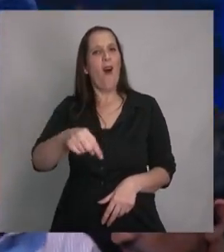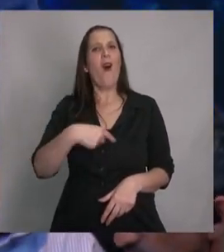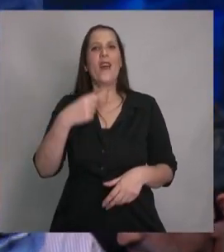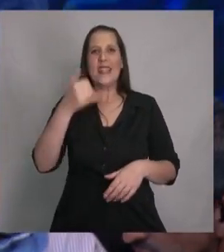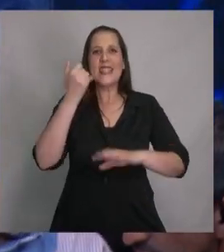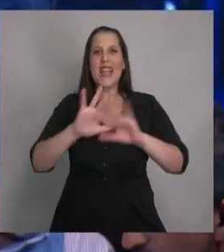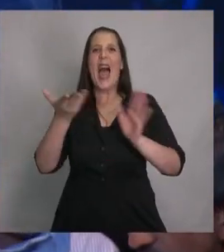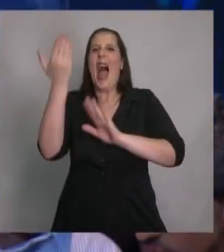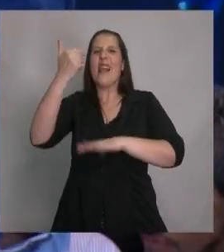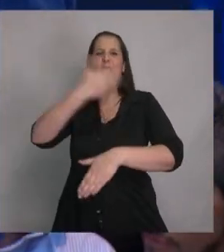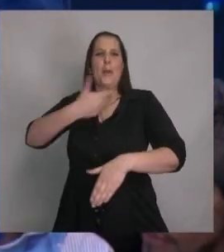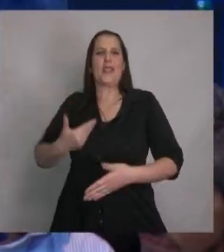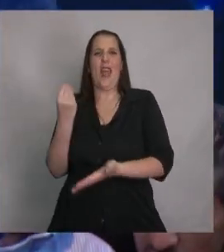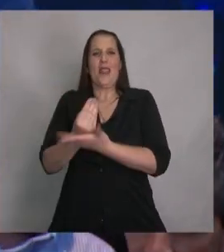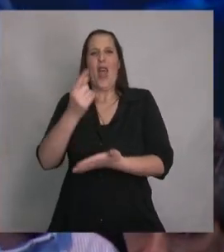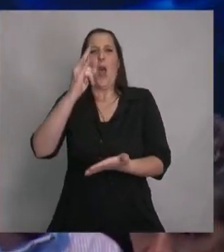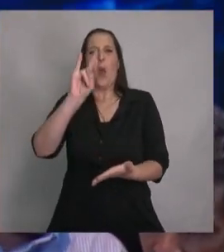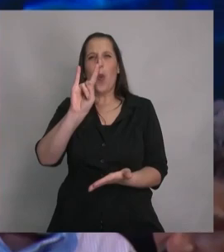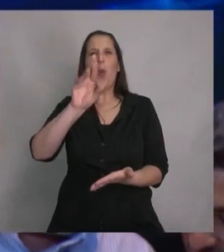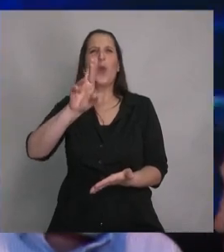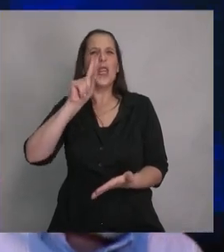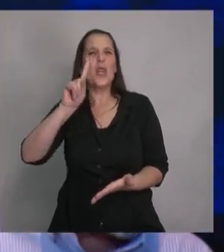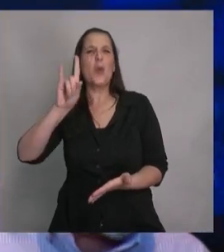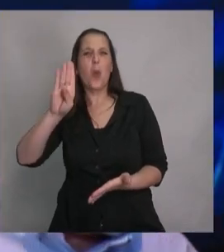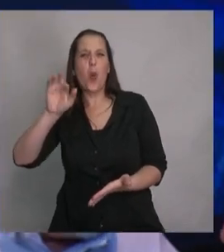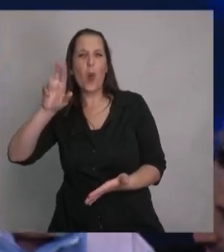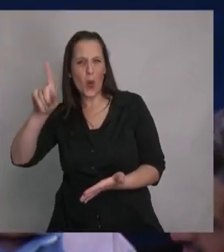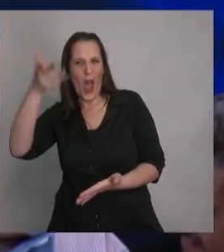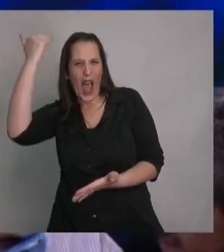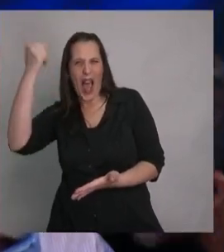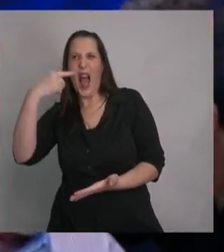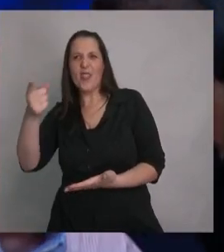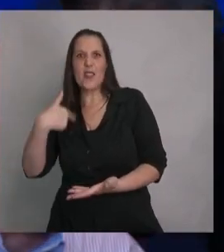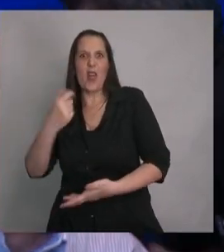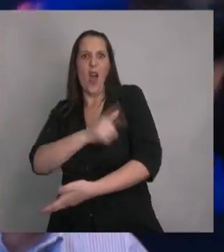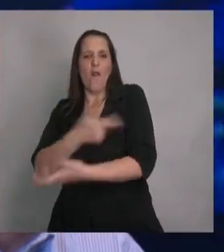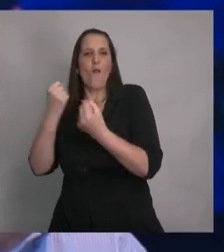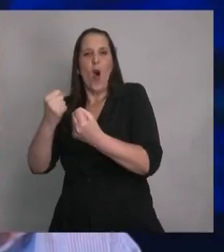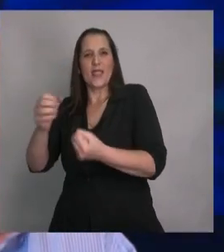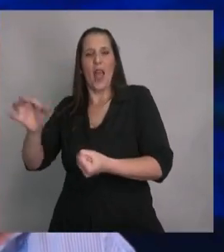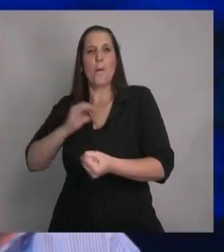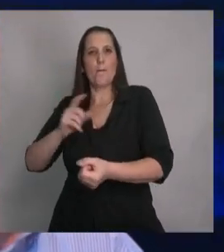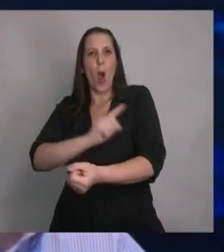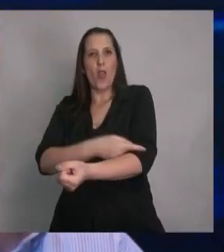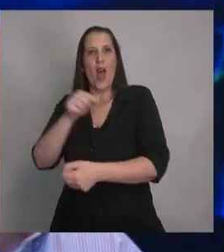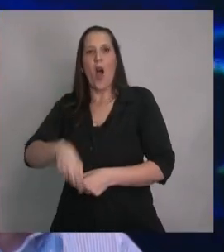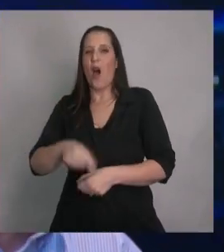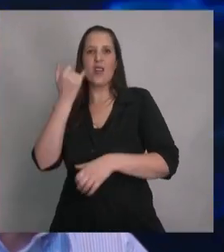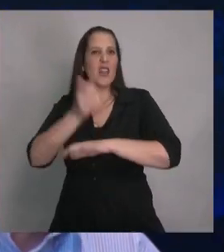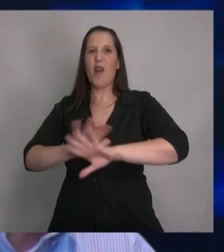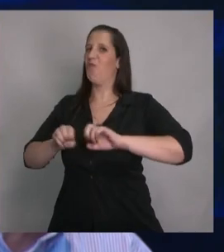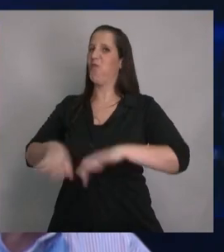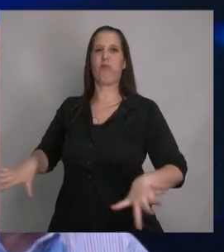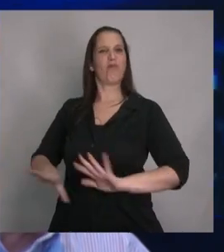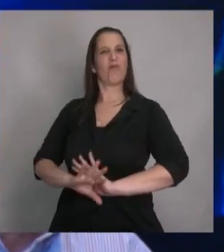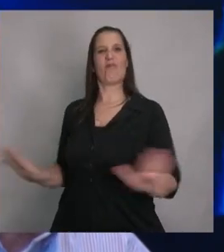uribismo que le dio cuerpo al poder en Colombia en todo el siglo XXI, hoy se ha desplomado en